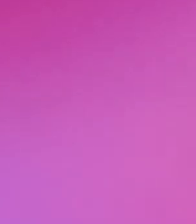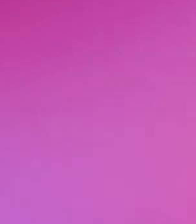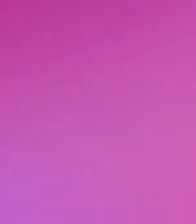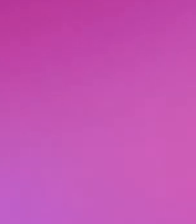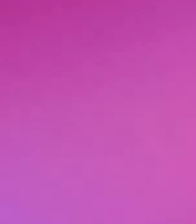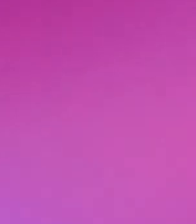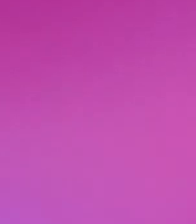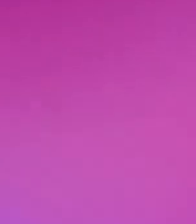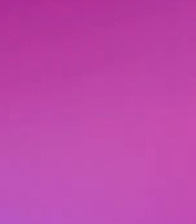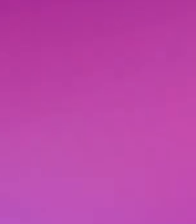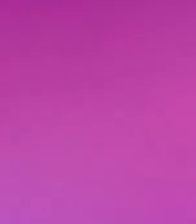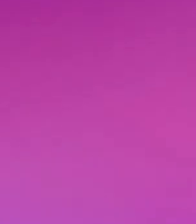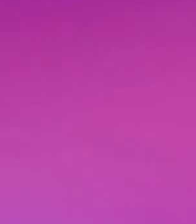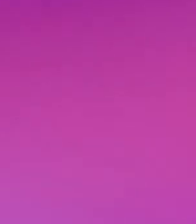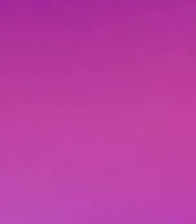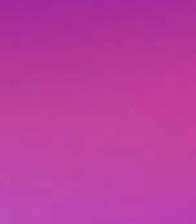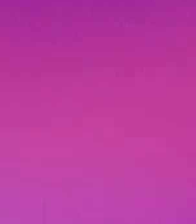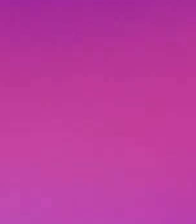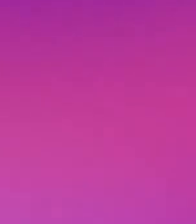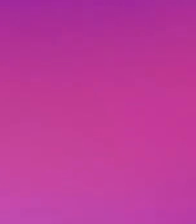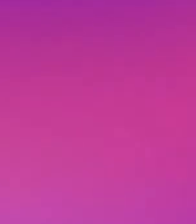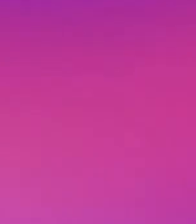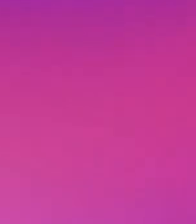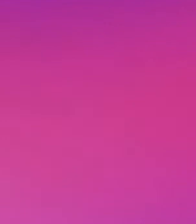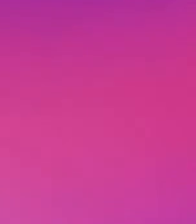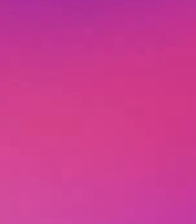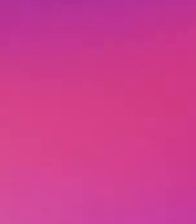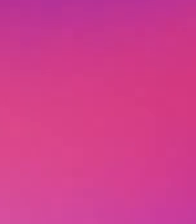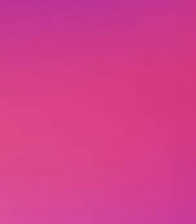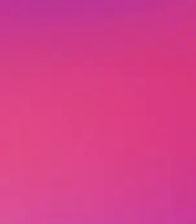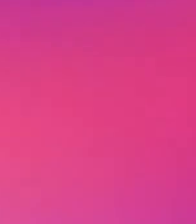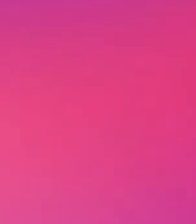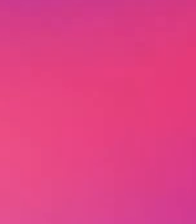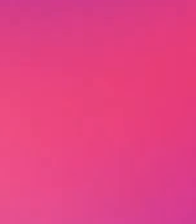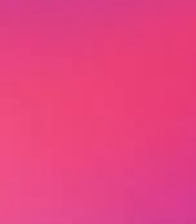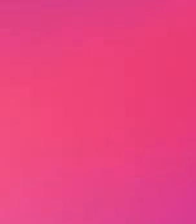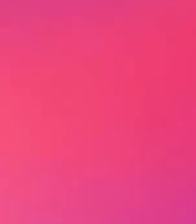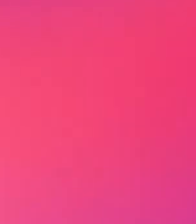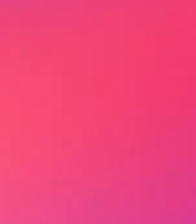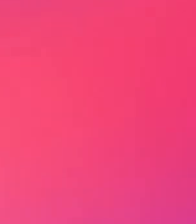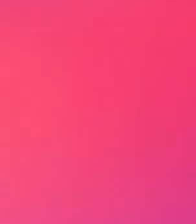digital, recuerda que los puedes encontrar en la página